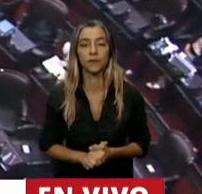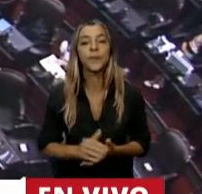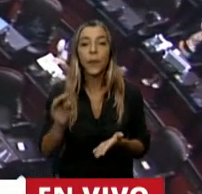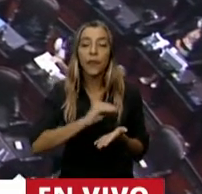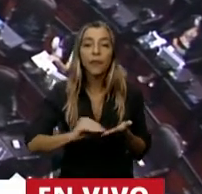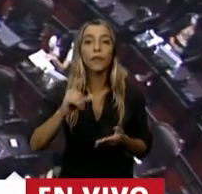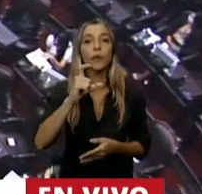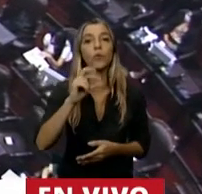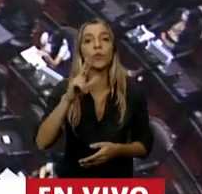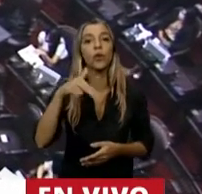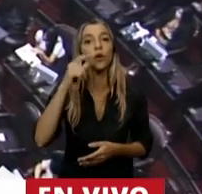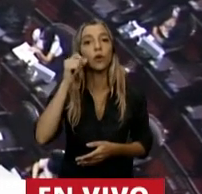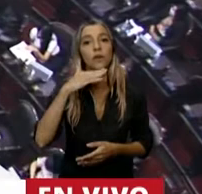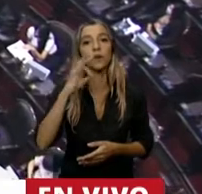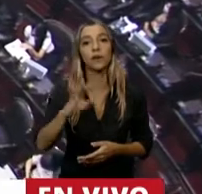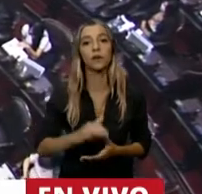Diputado Cornejo.